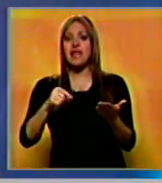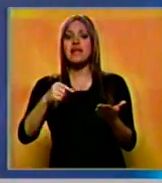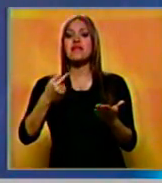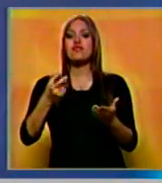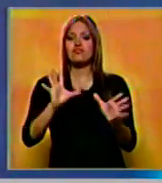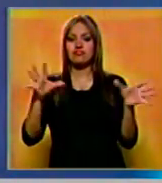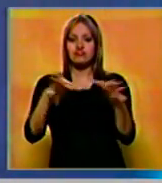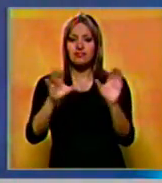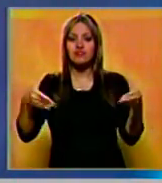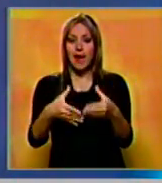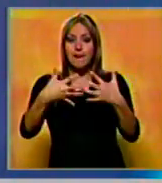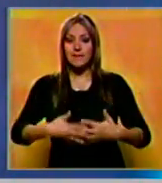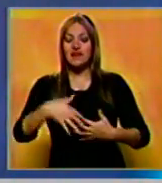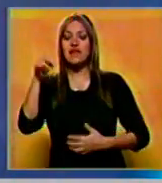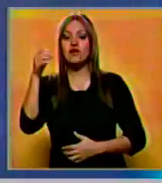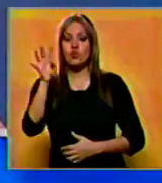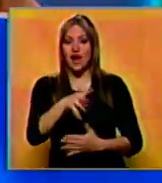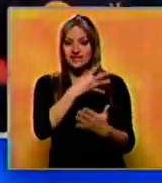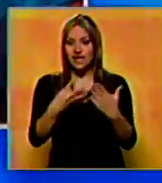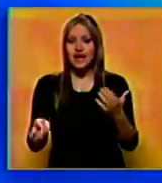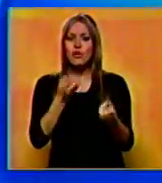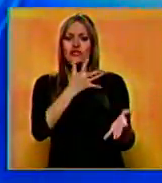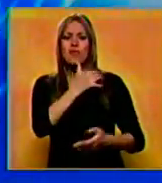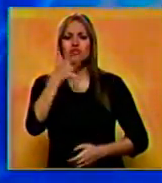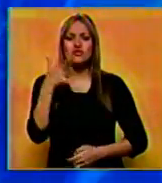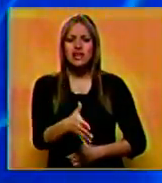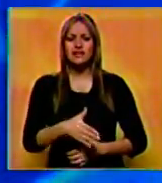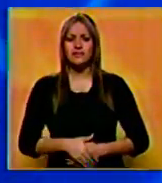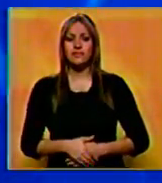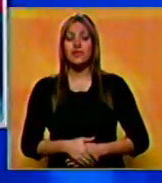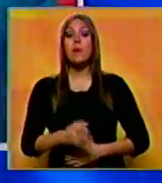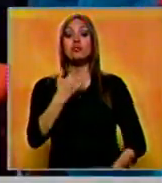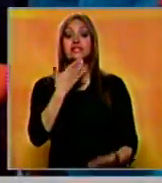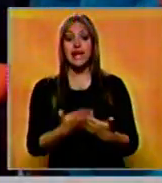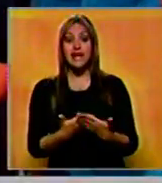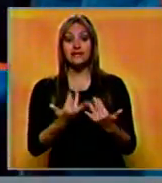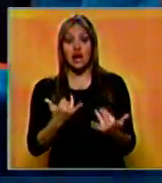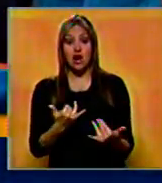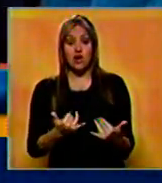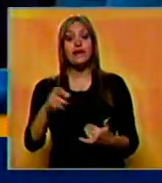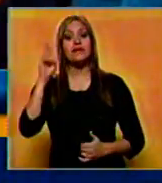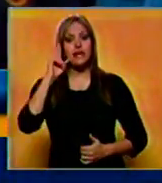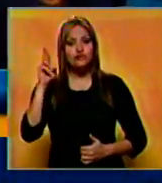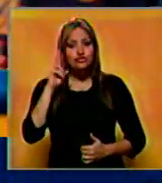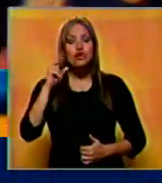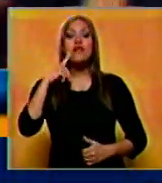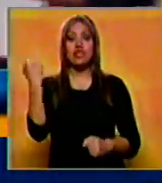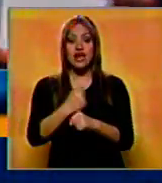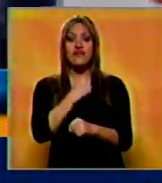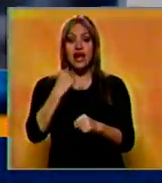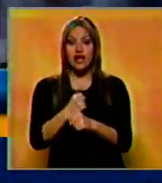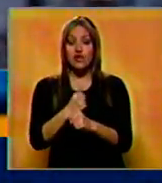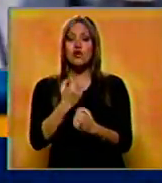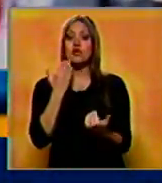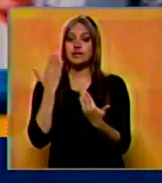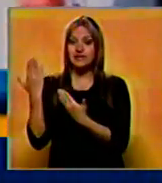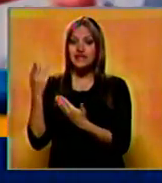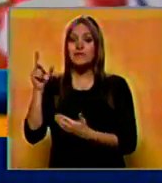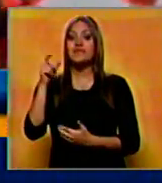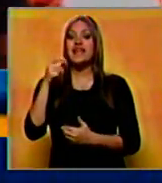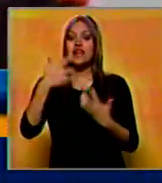Guayana. Jessica Brizuela nos informa. Sí, muchísimas gracias por el pase. Efectivamente, los trabajadores de